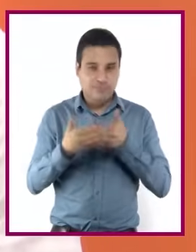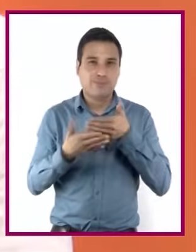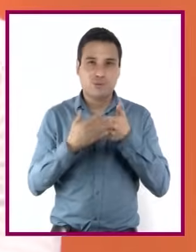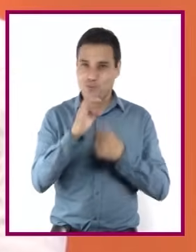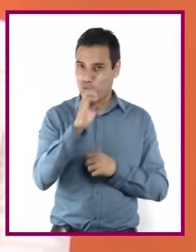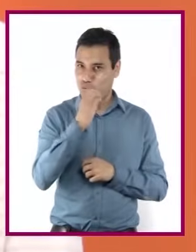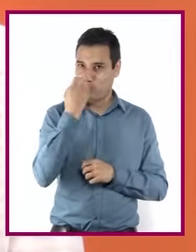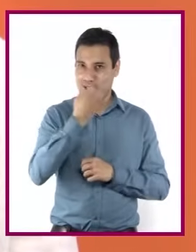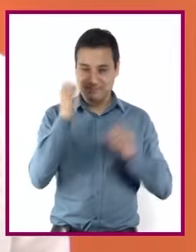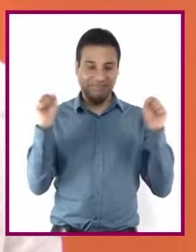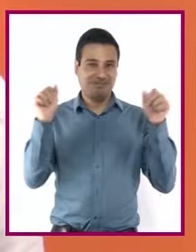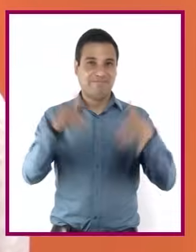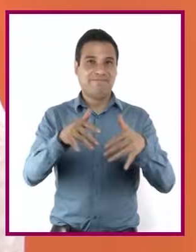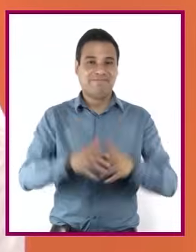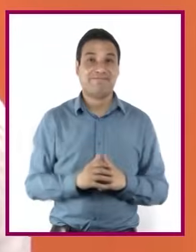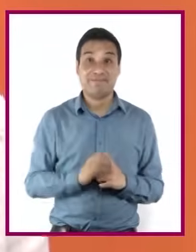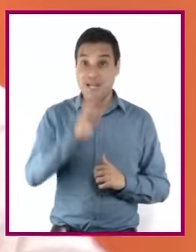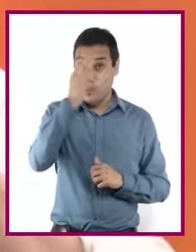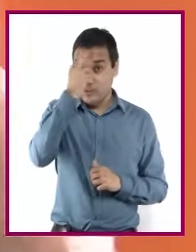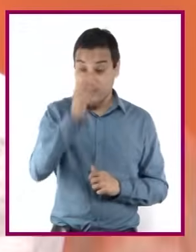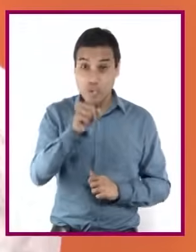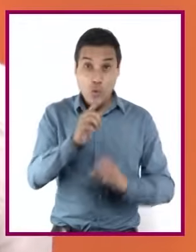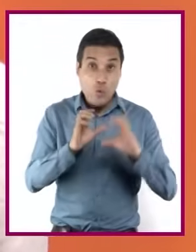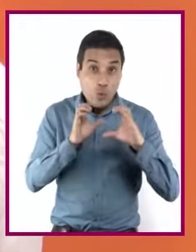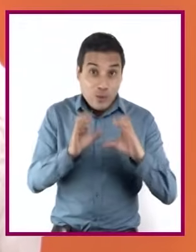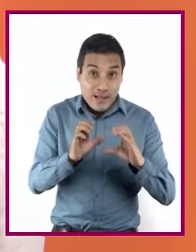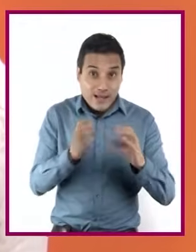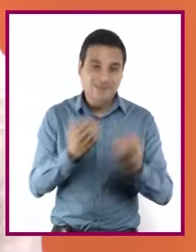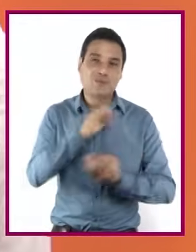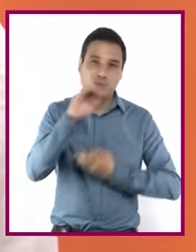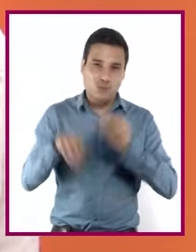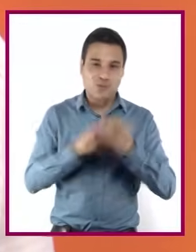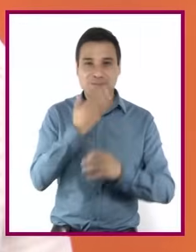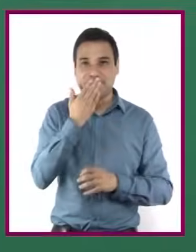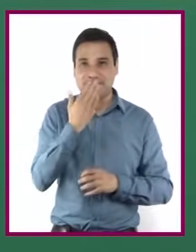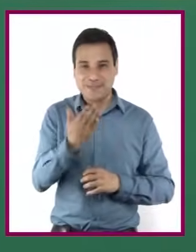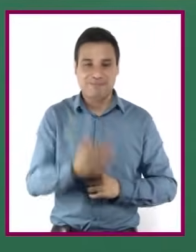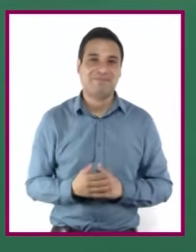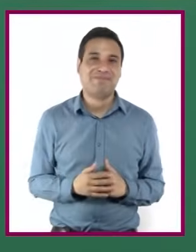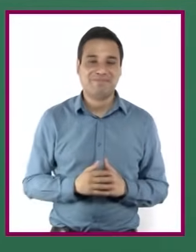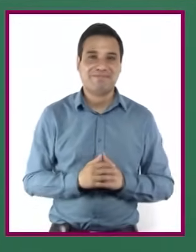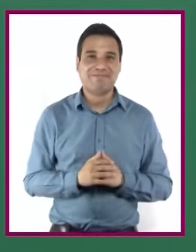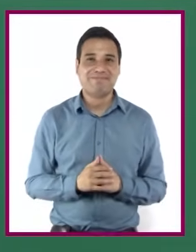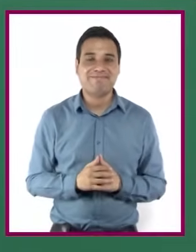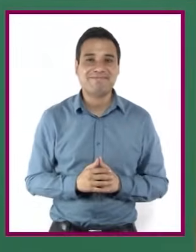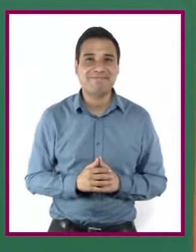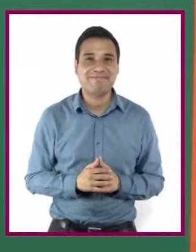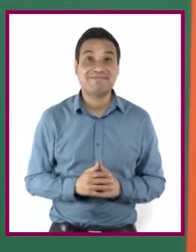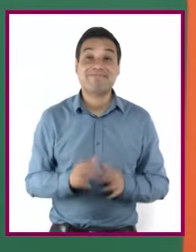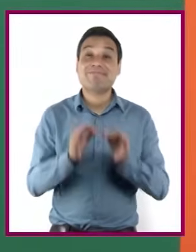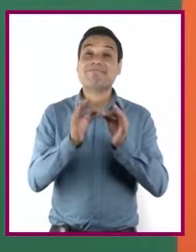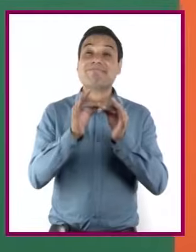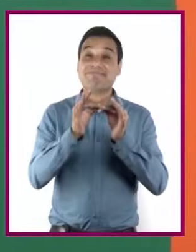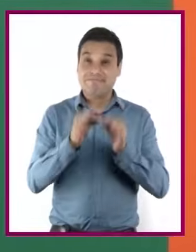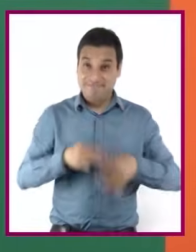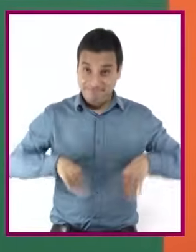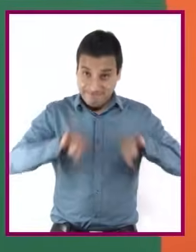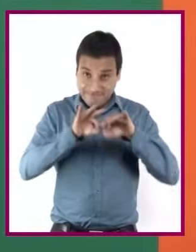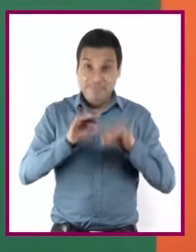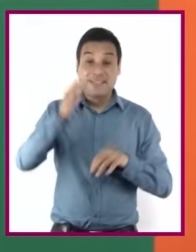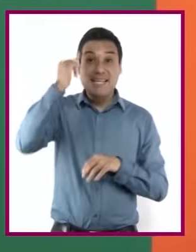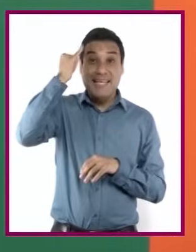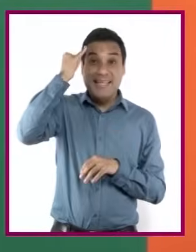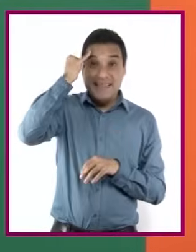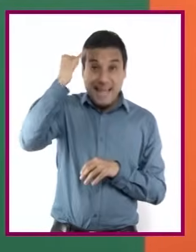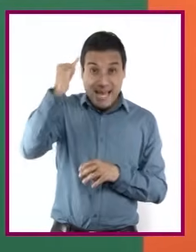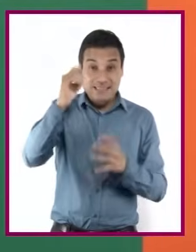escuelas. Consideren que si te cuidas tú, nos cuidamos todos. Tomen en cuenta que es importante anotar las ideas